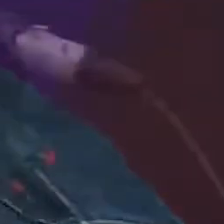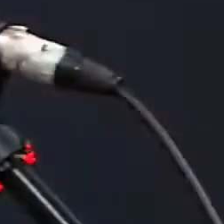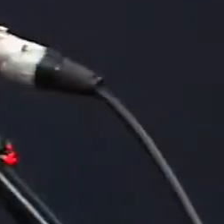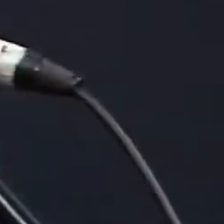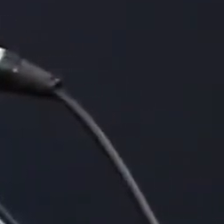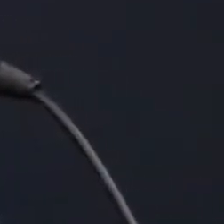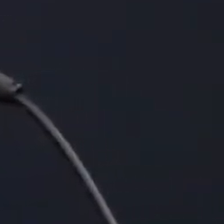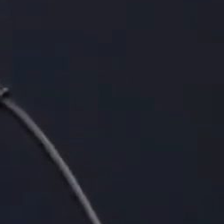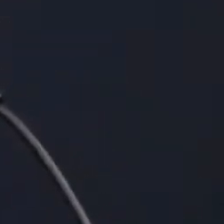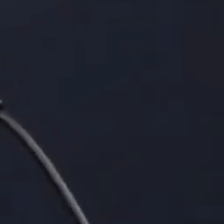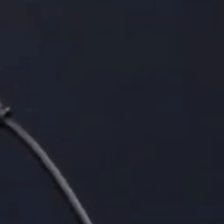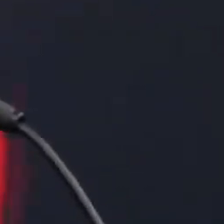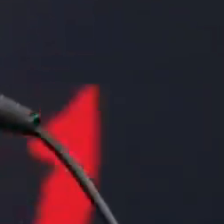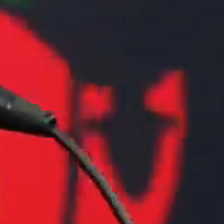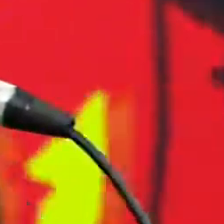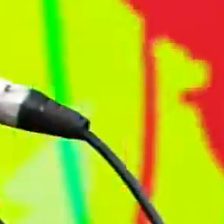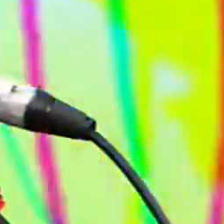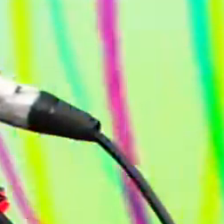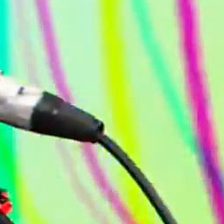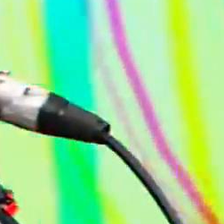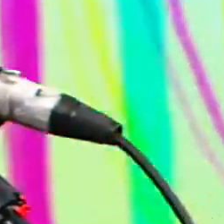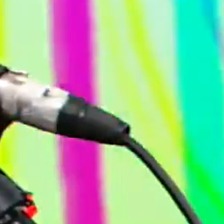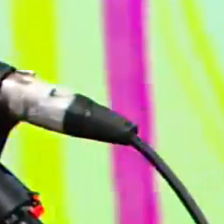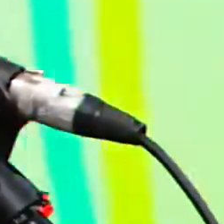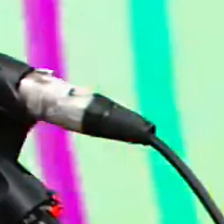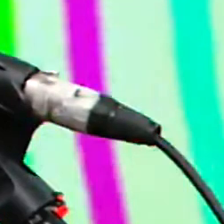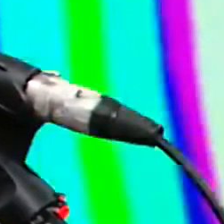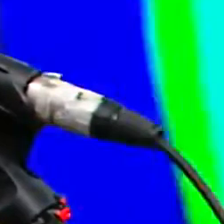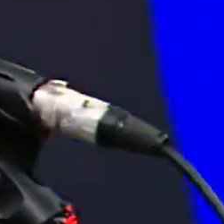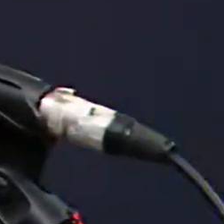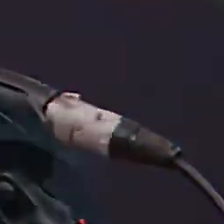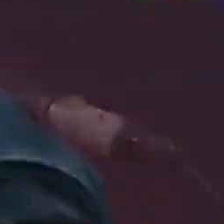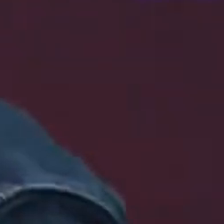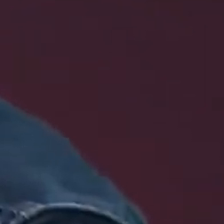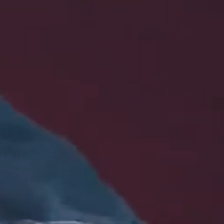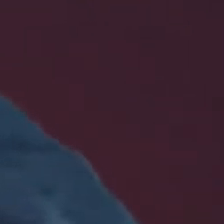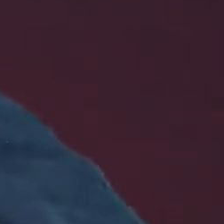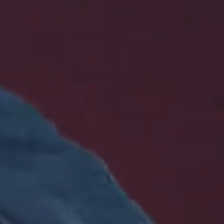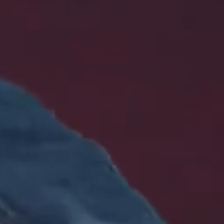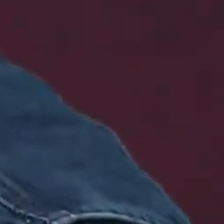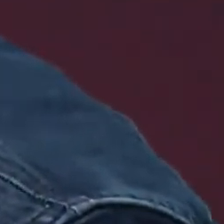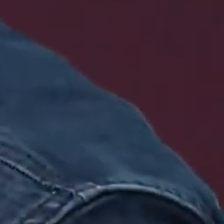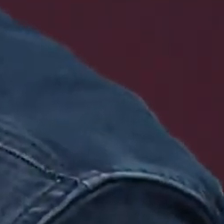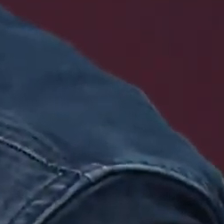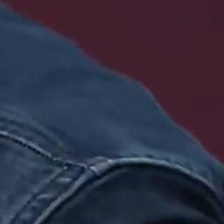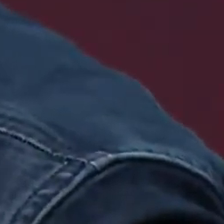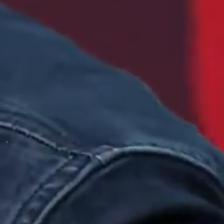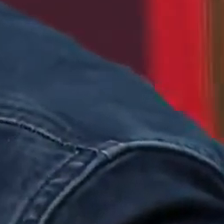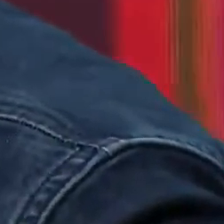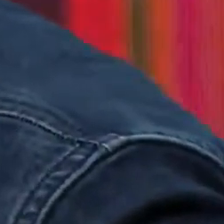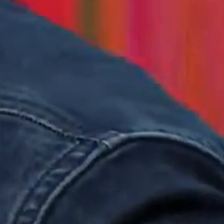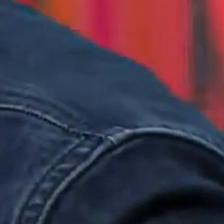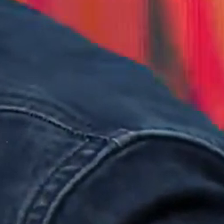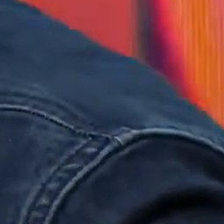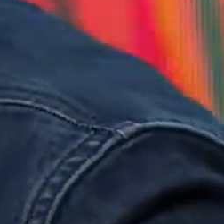Calandria, Misto y Sabia que alumbran en la ciudad con su